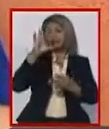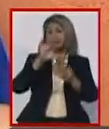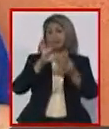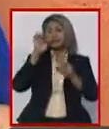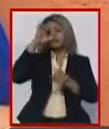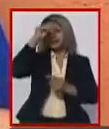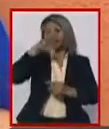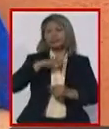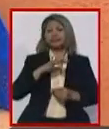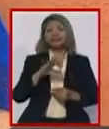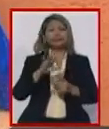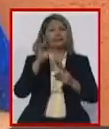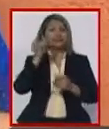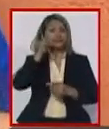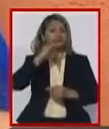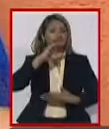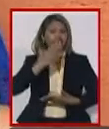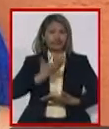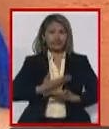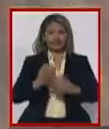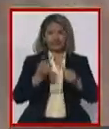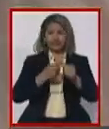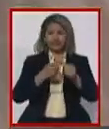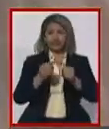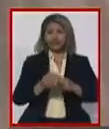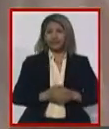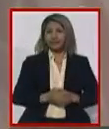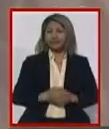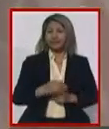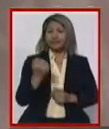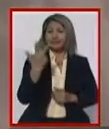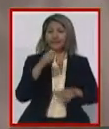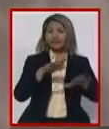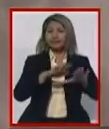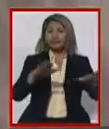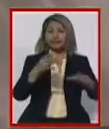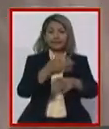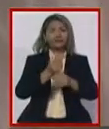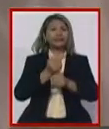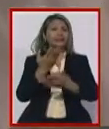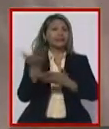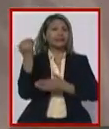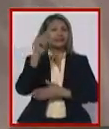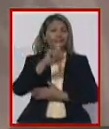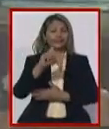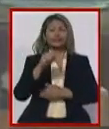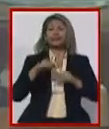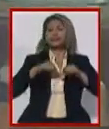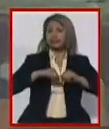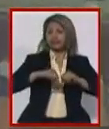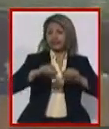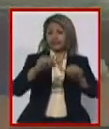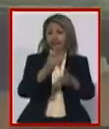hombre, debía de preferir a su hija primero. Entre tanto, los tres menores rescatados el pasado lunes